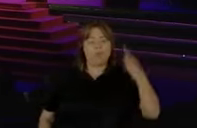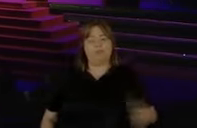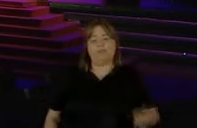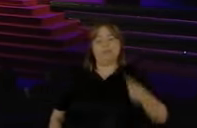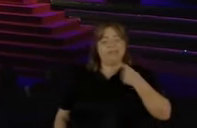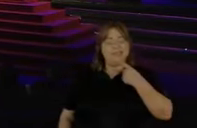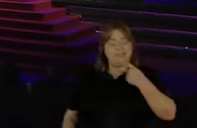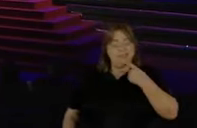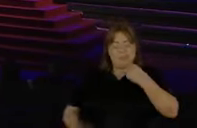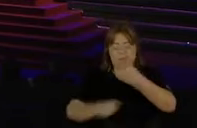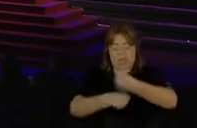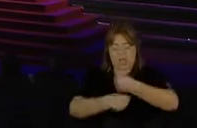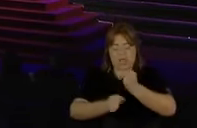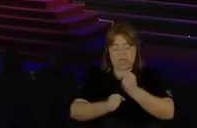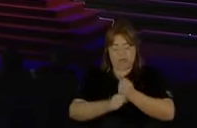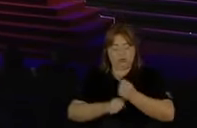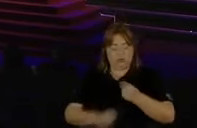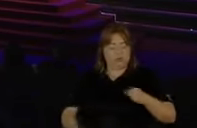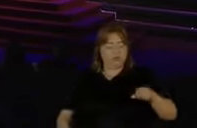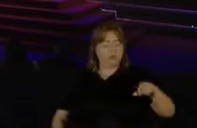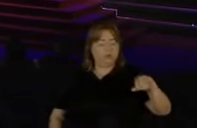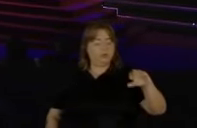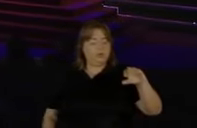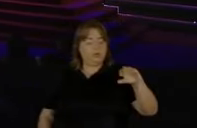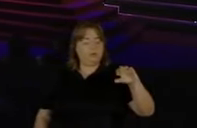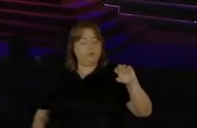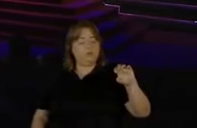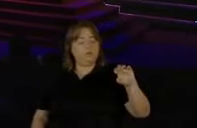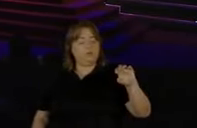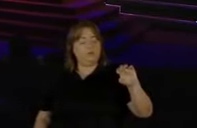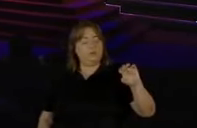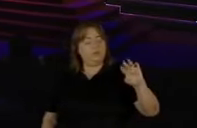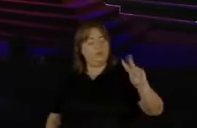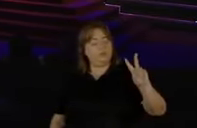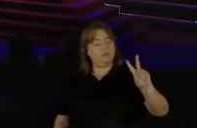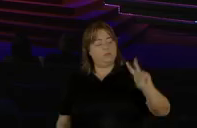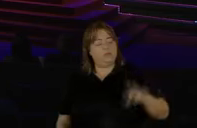dice Hechos capítulo 2, verso 44.